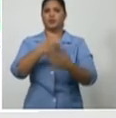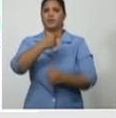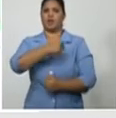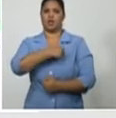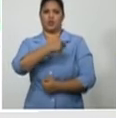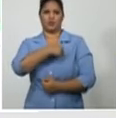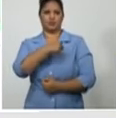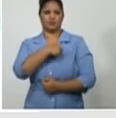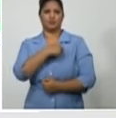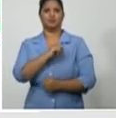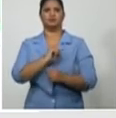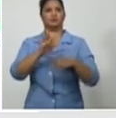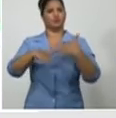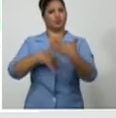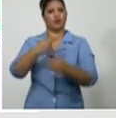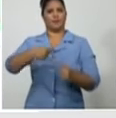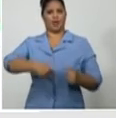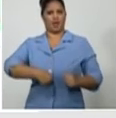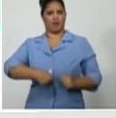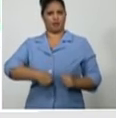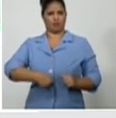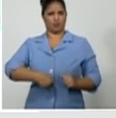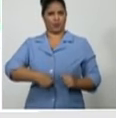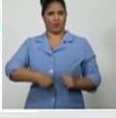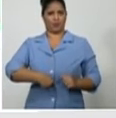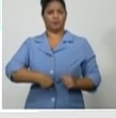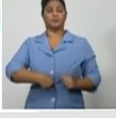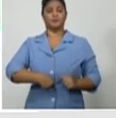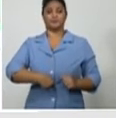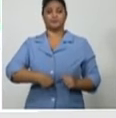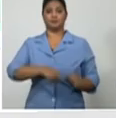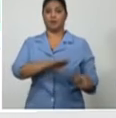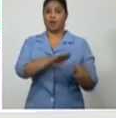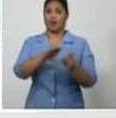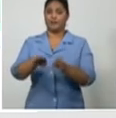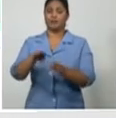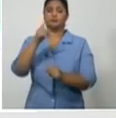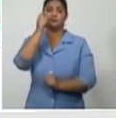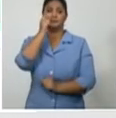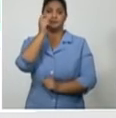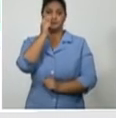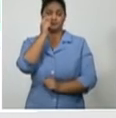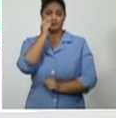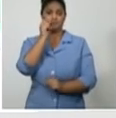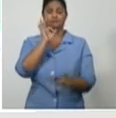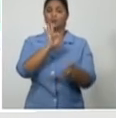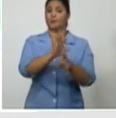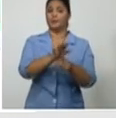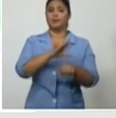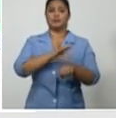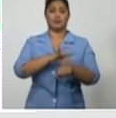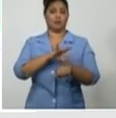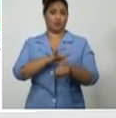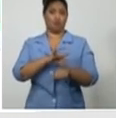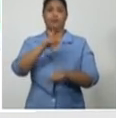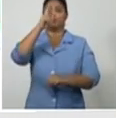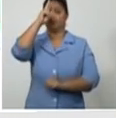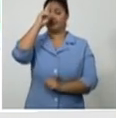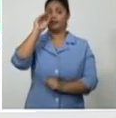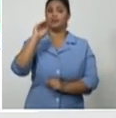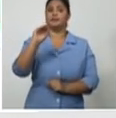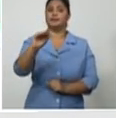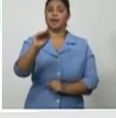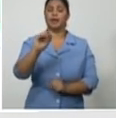crónica. Este paciente inicialmente ingresado por un